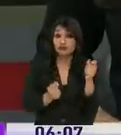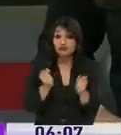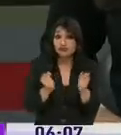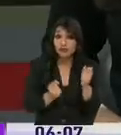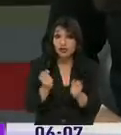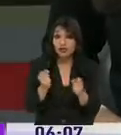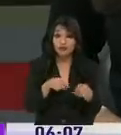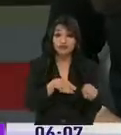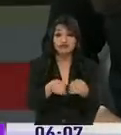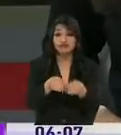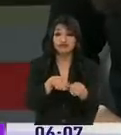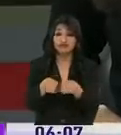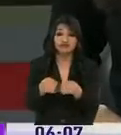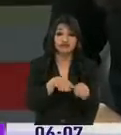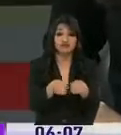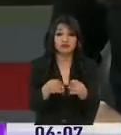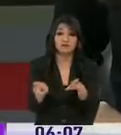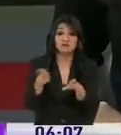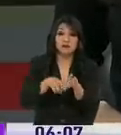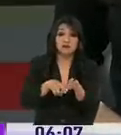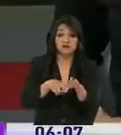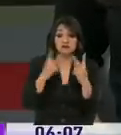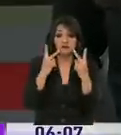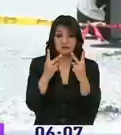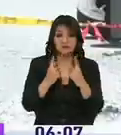estado compitiendo por coger un pasajero.